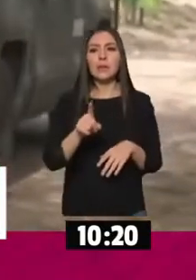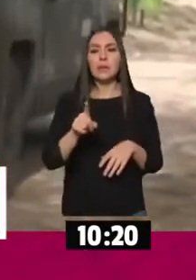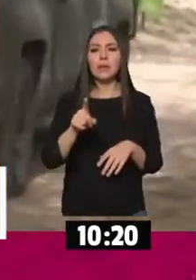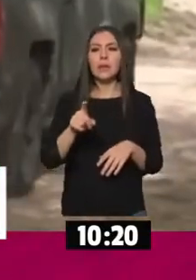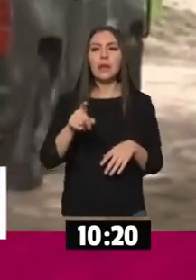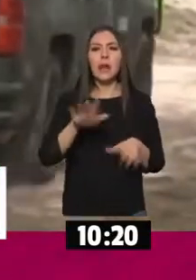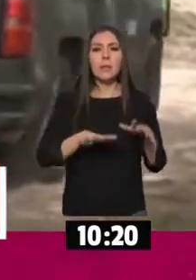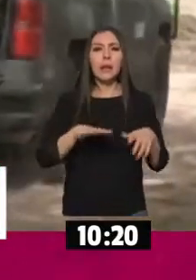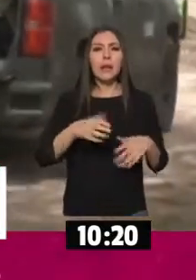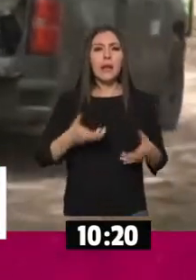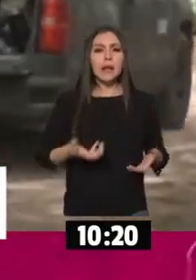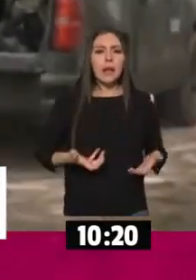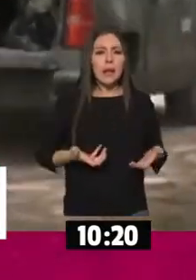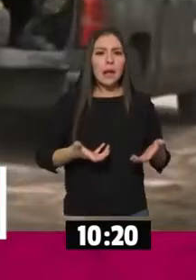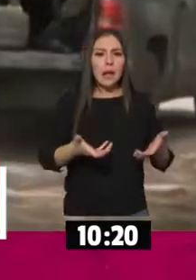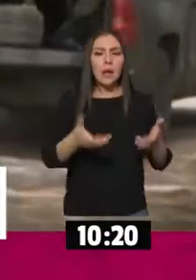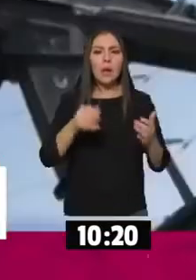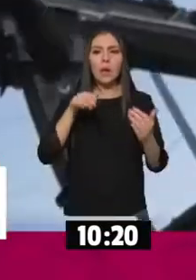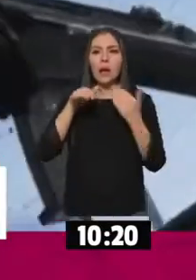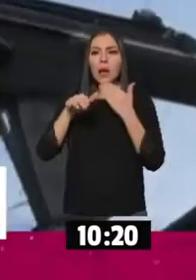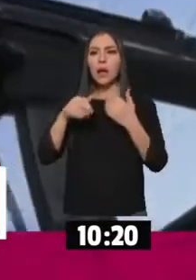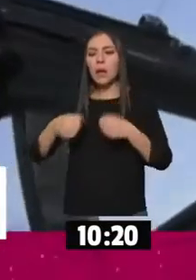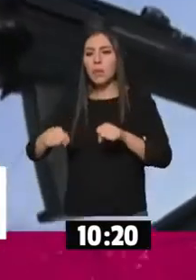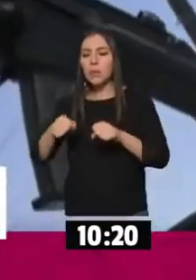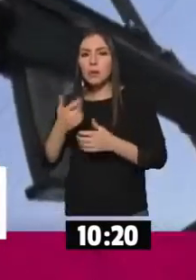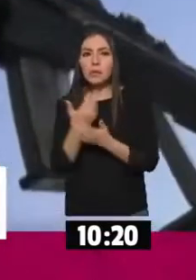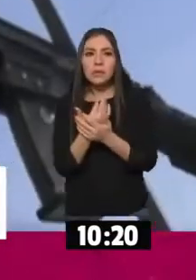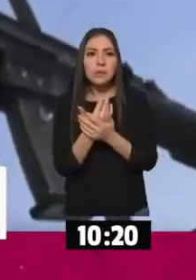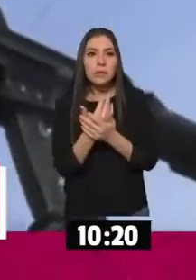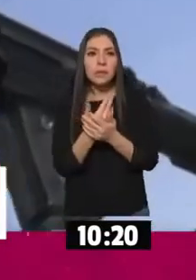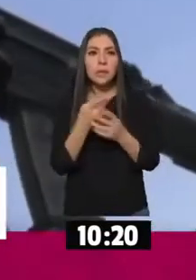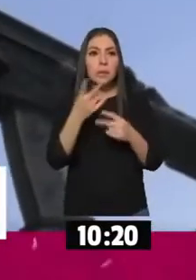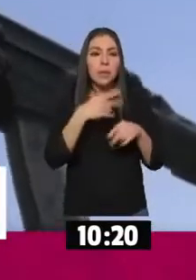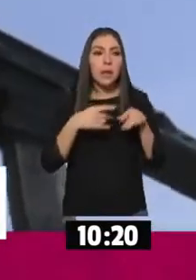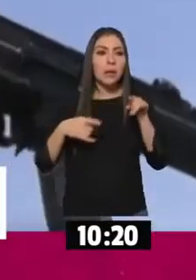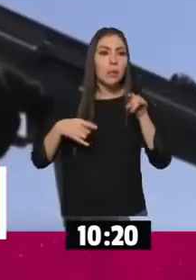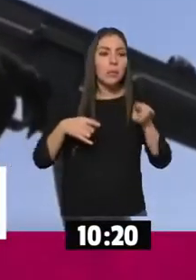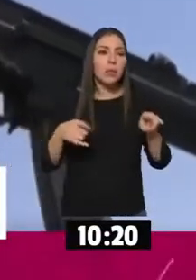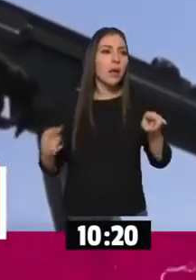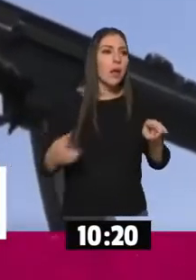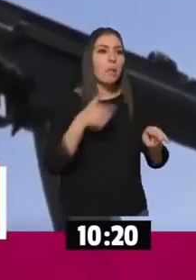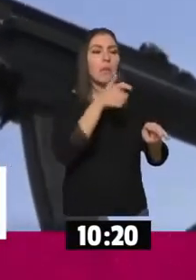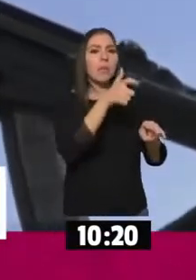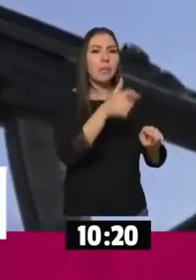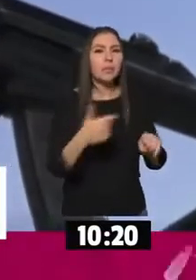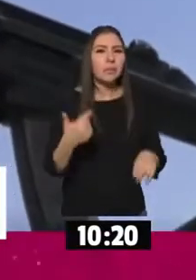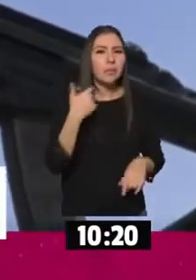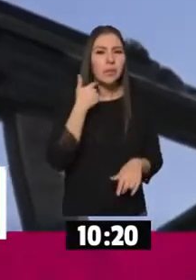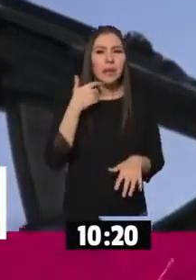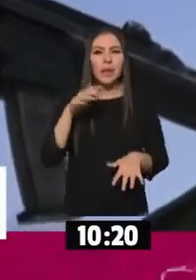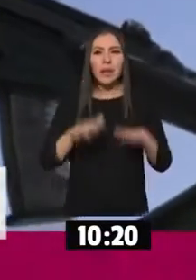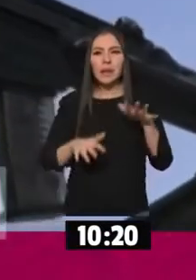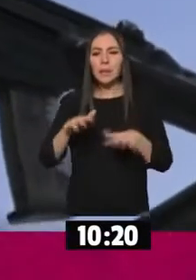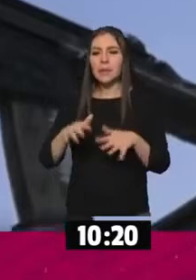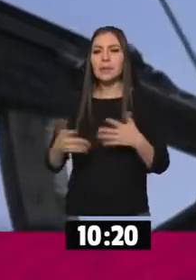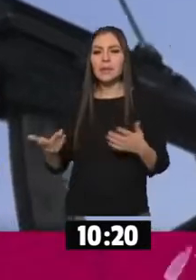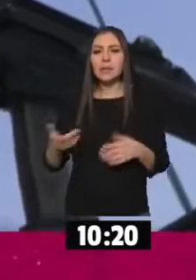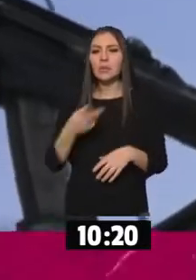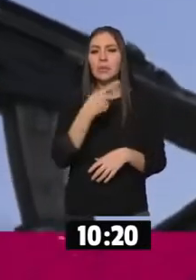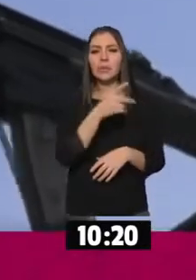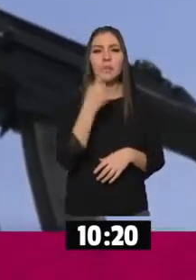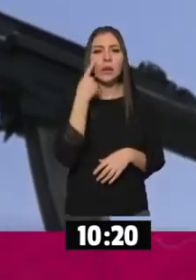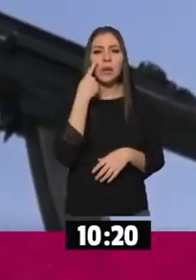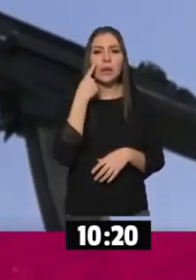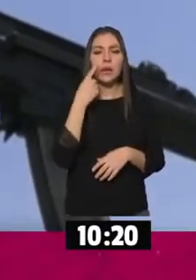en vialidades o en carreteras para desde ahí asesinarlos, a veces también a pie, es decir, es el modus operandi que